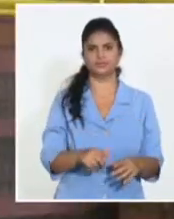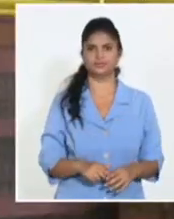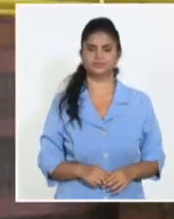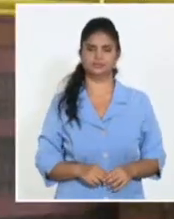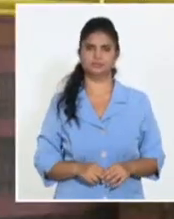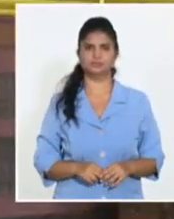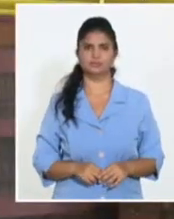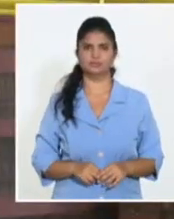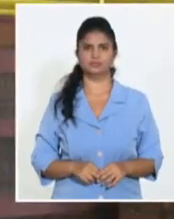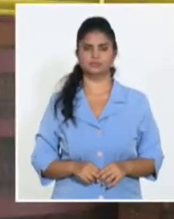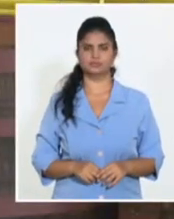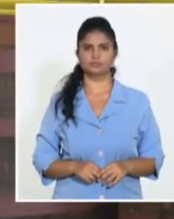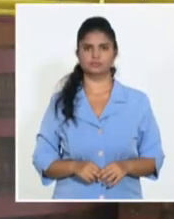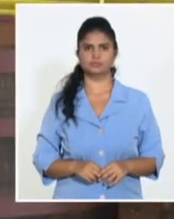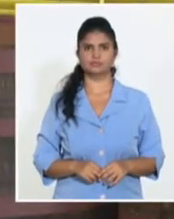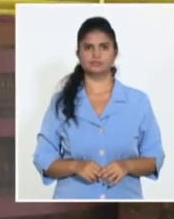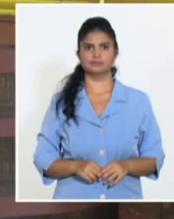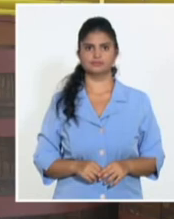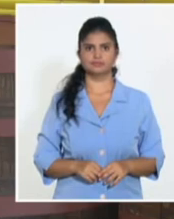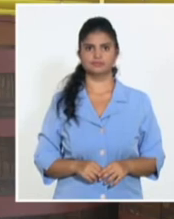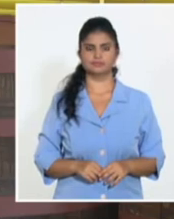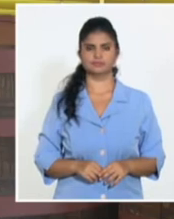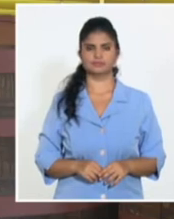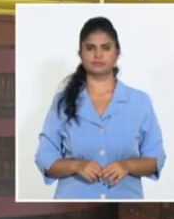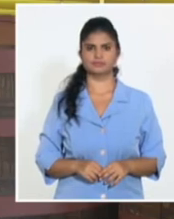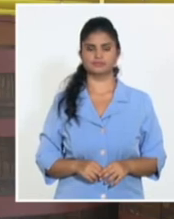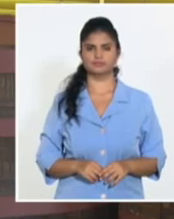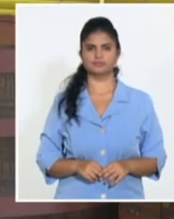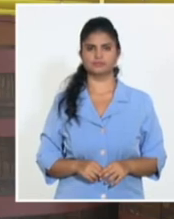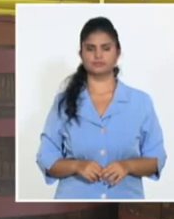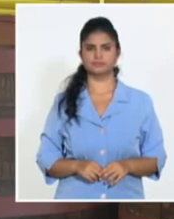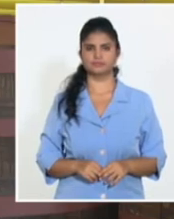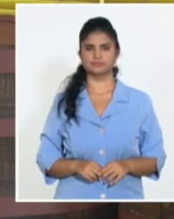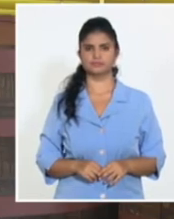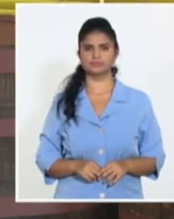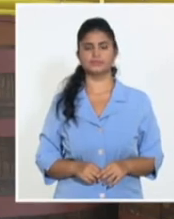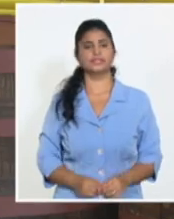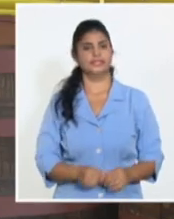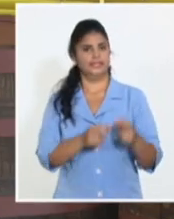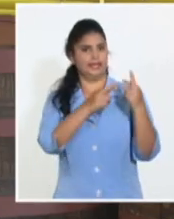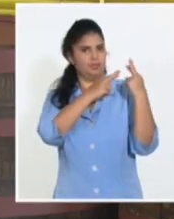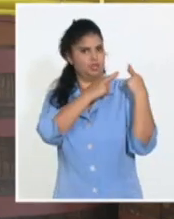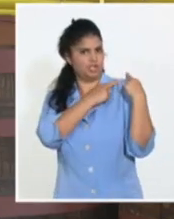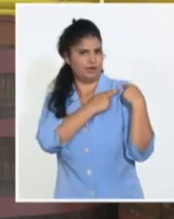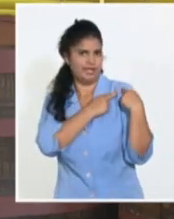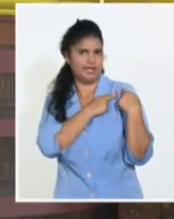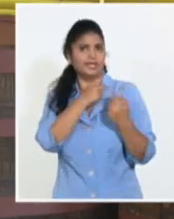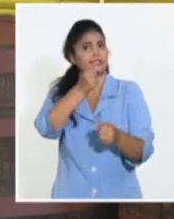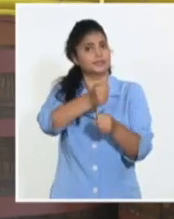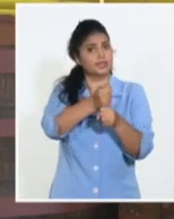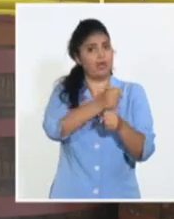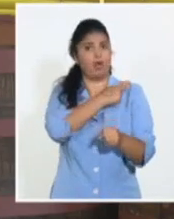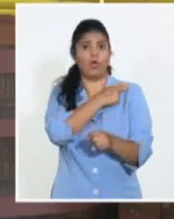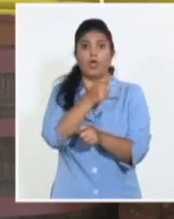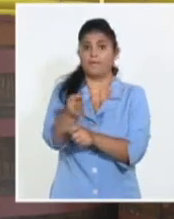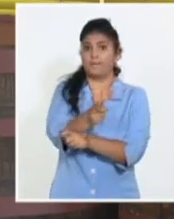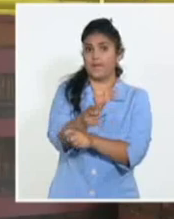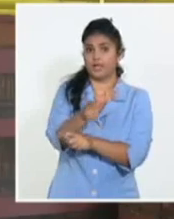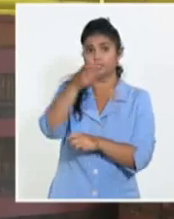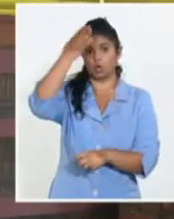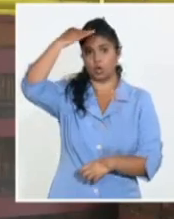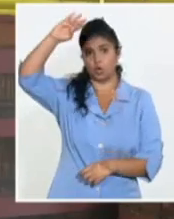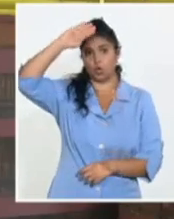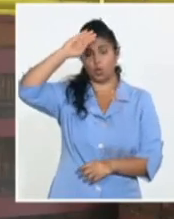declara el saber hacer de los maestros de ron cubano como patrimonio nacional, sino también los estados fabriles donde